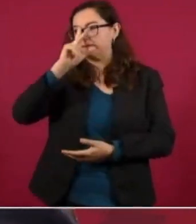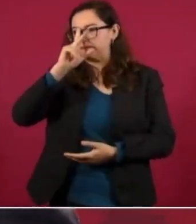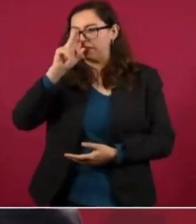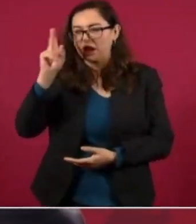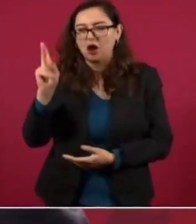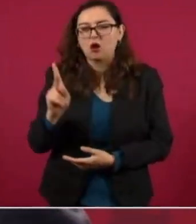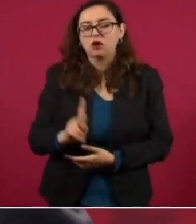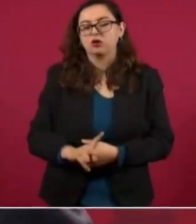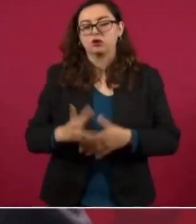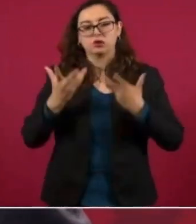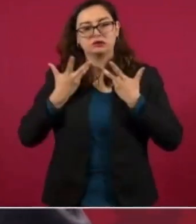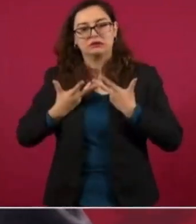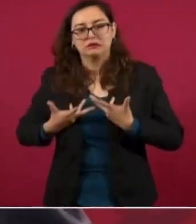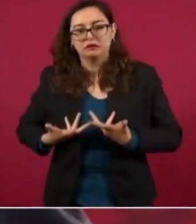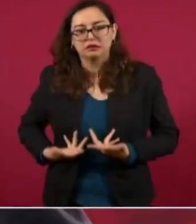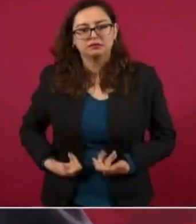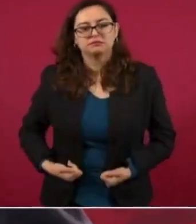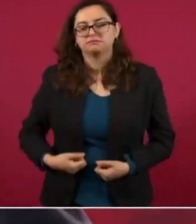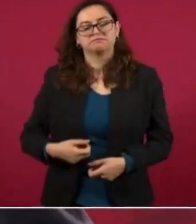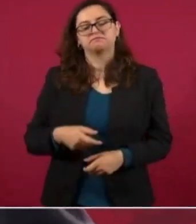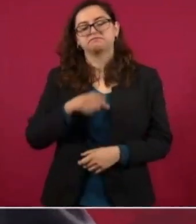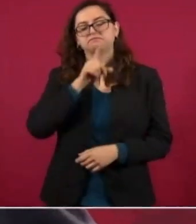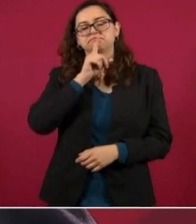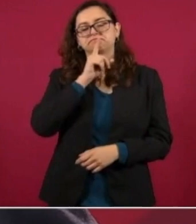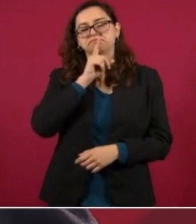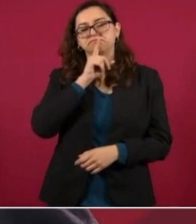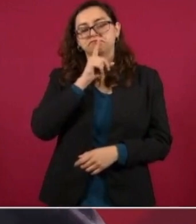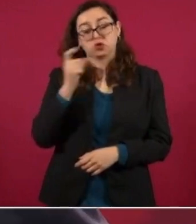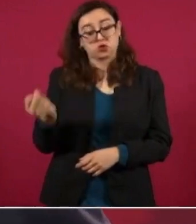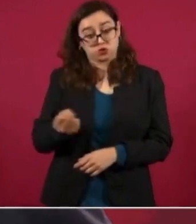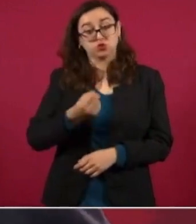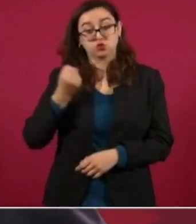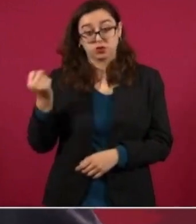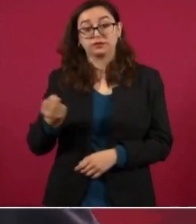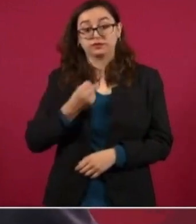dramático, tan grave, afortunadamente. O sea,